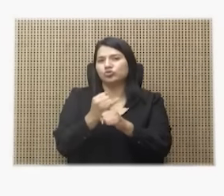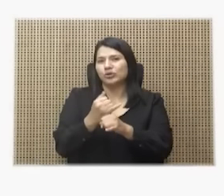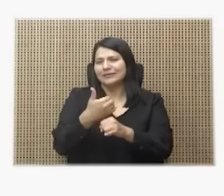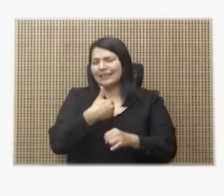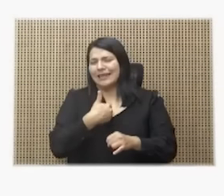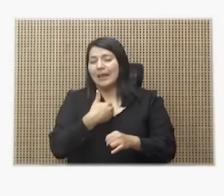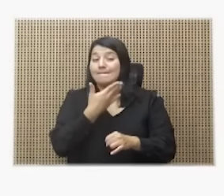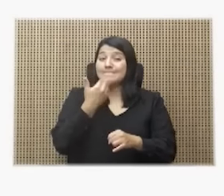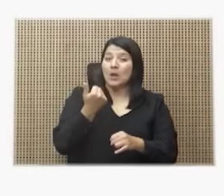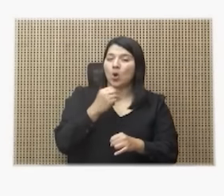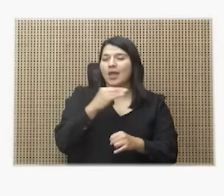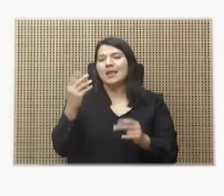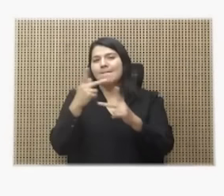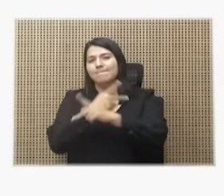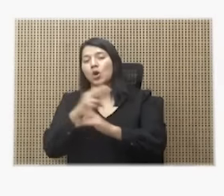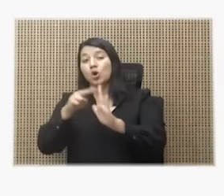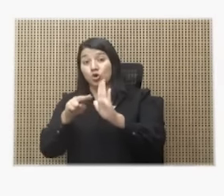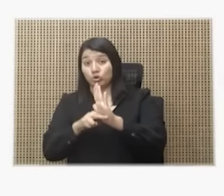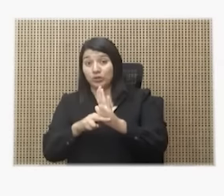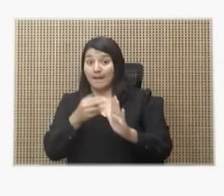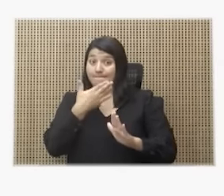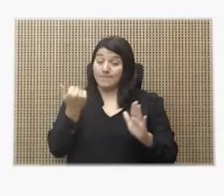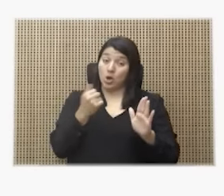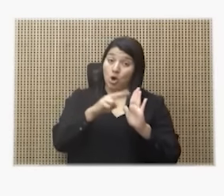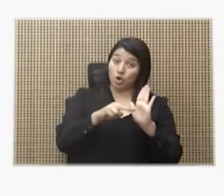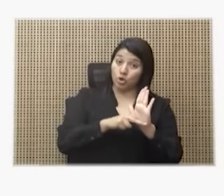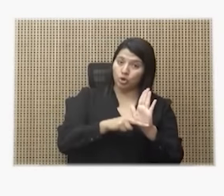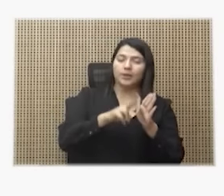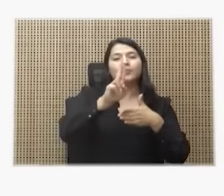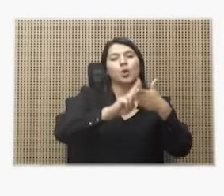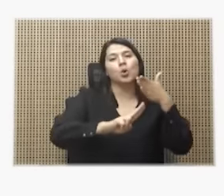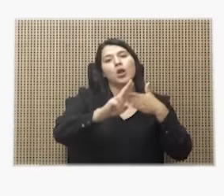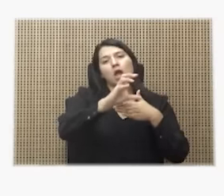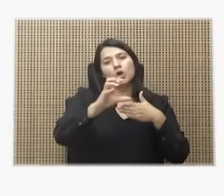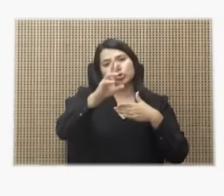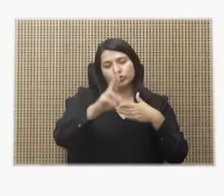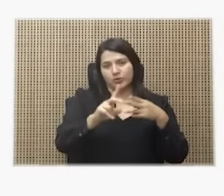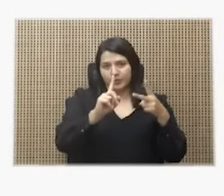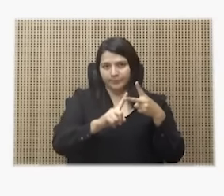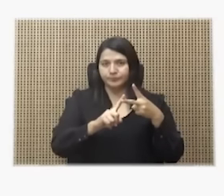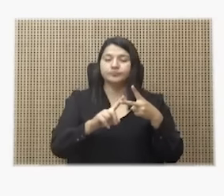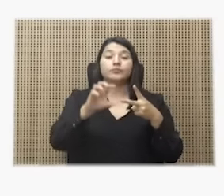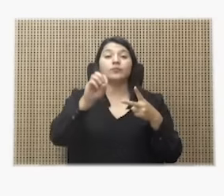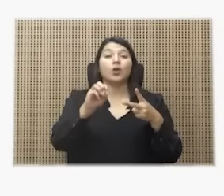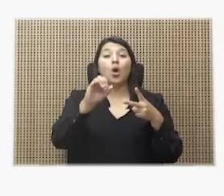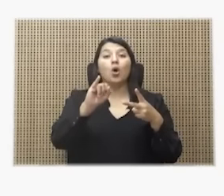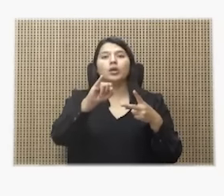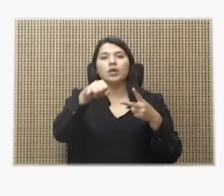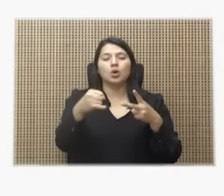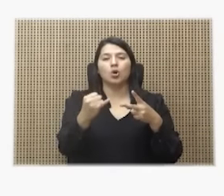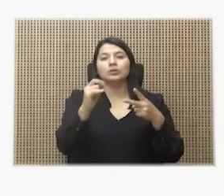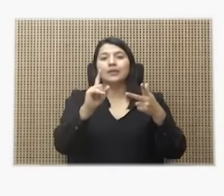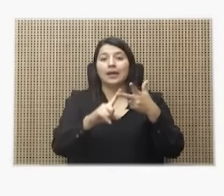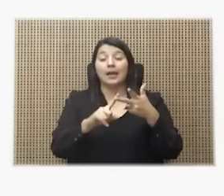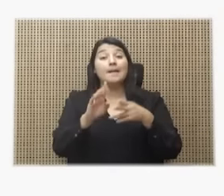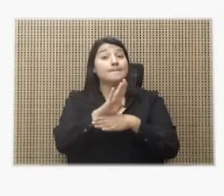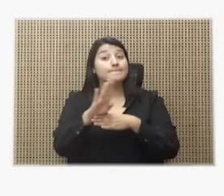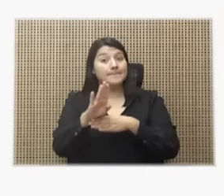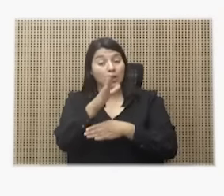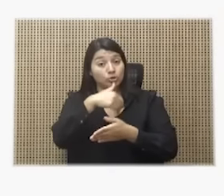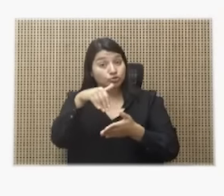valoradas? Entre las mejores valoradas, la Universidad de Costa Rica, el Organismo de Investigación Judicial, el Banco